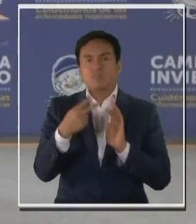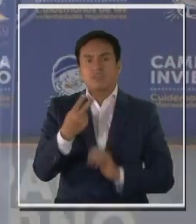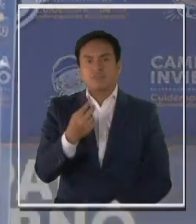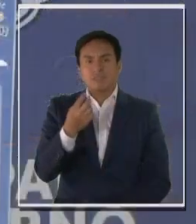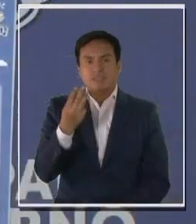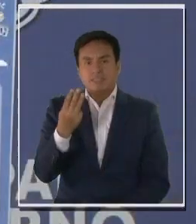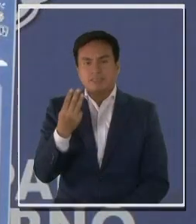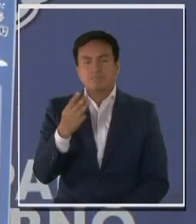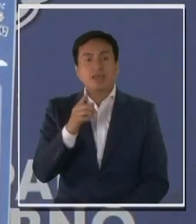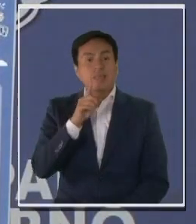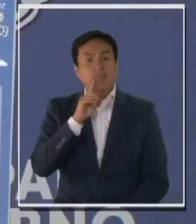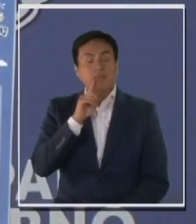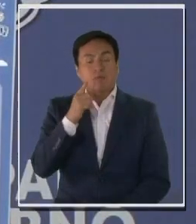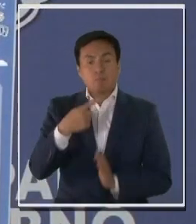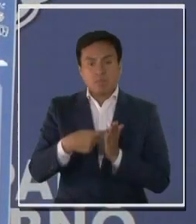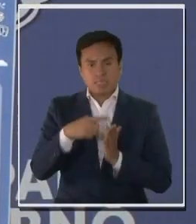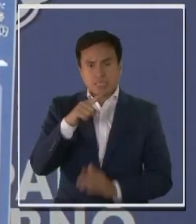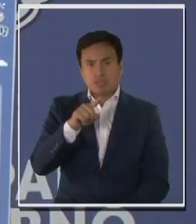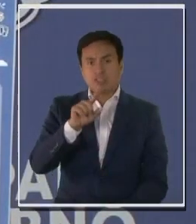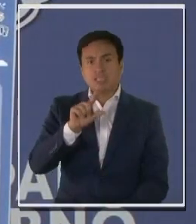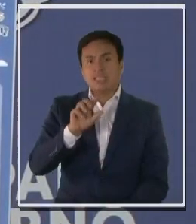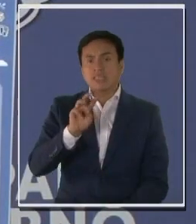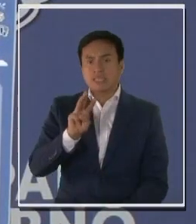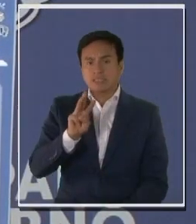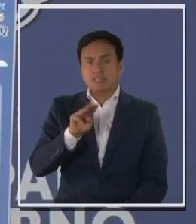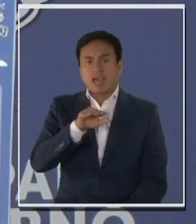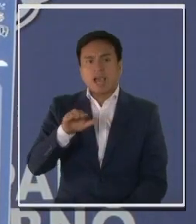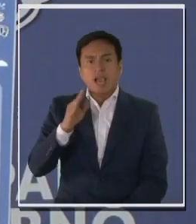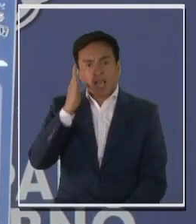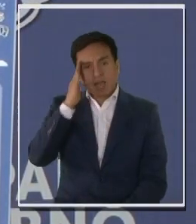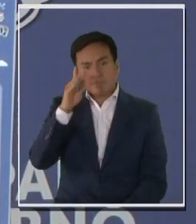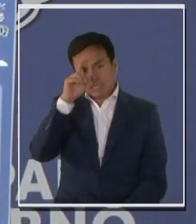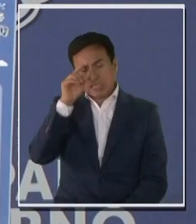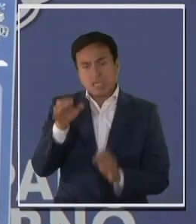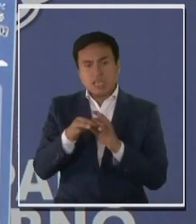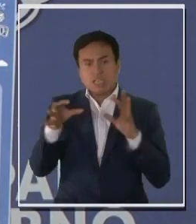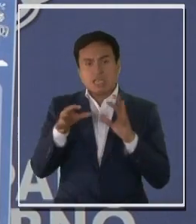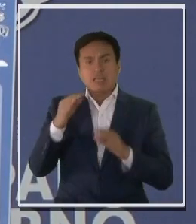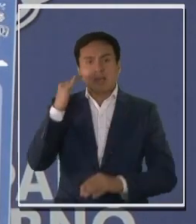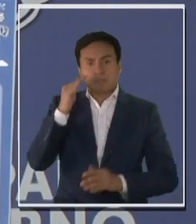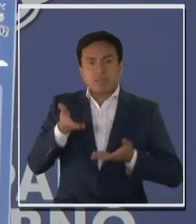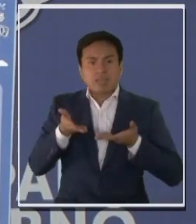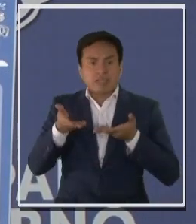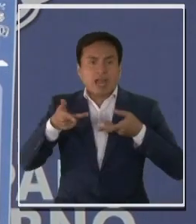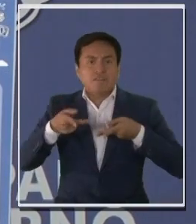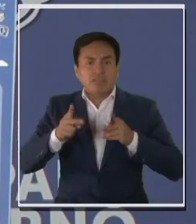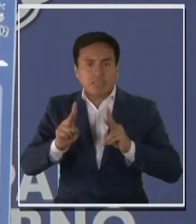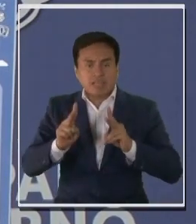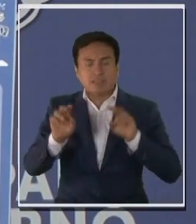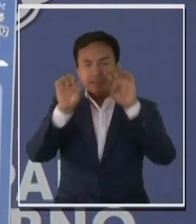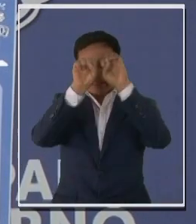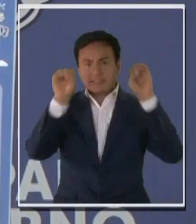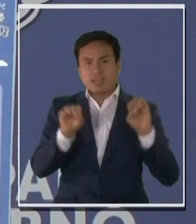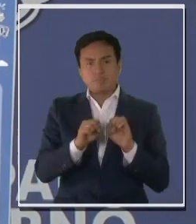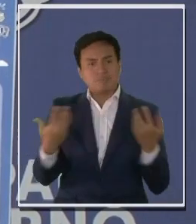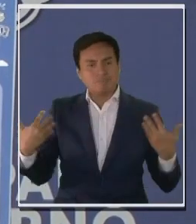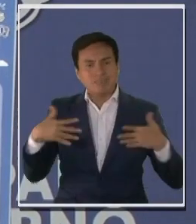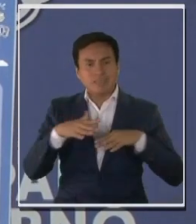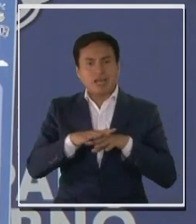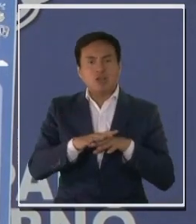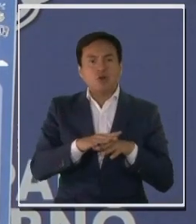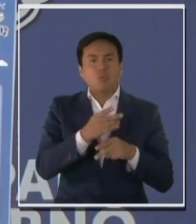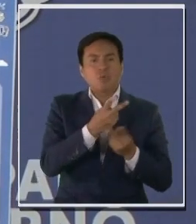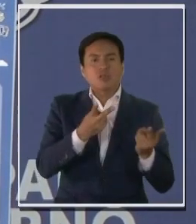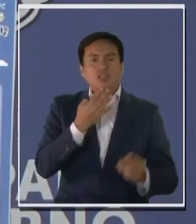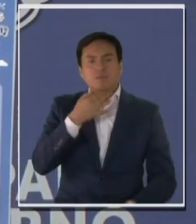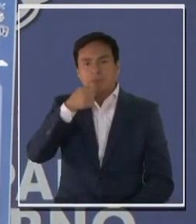tenemos 1173 camas críticas pediátricas habilitadas en el sistema integrado público